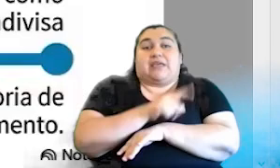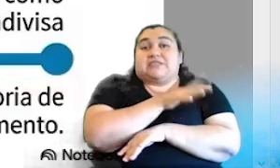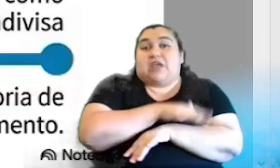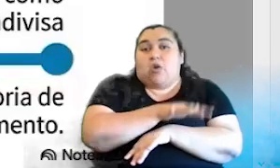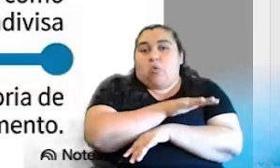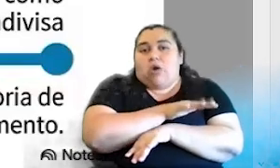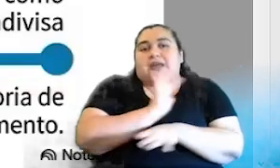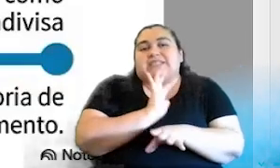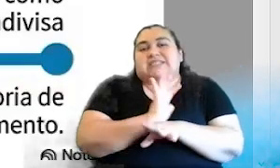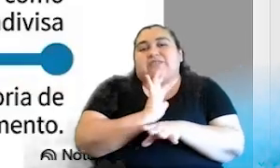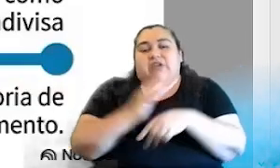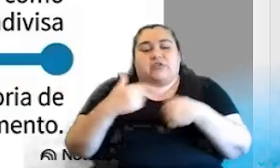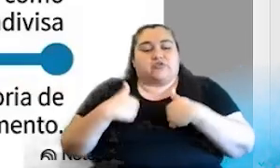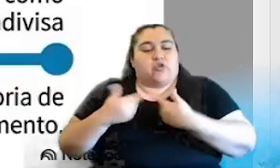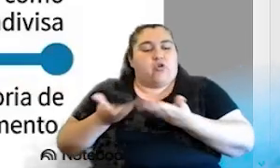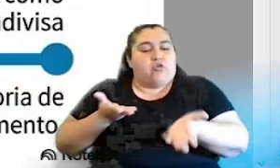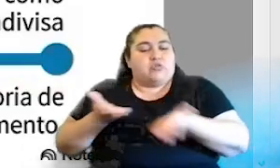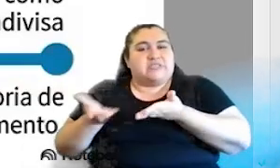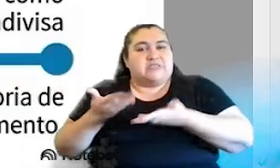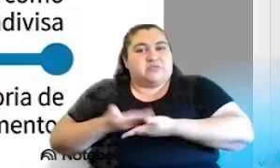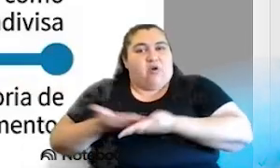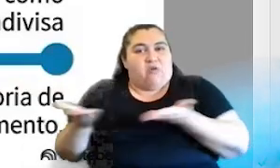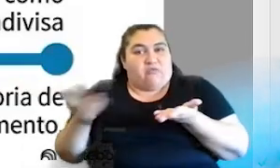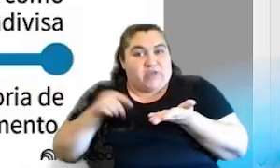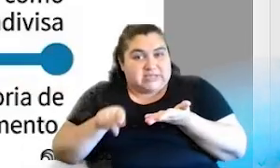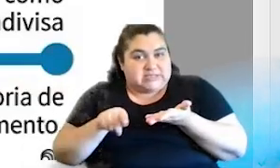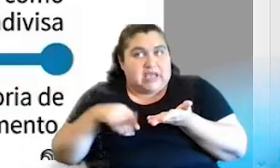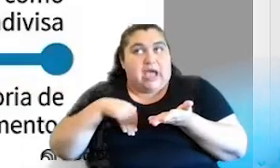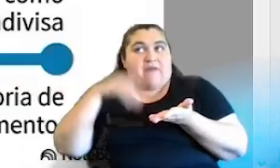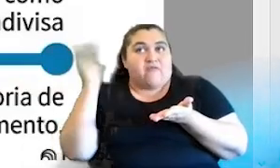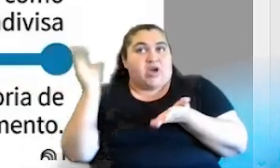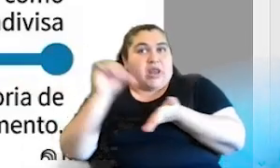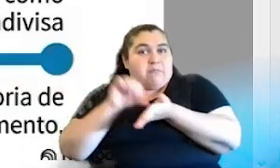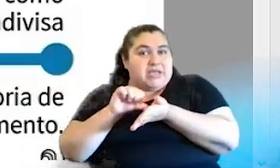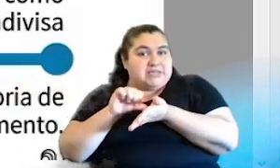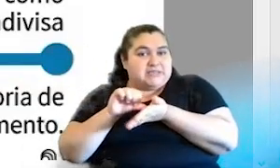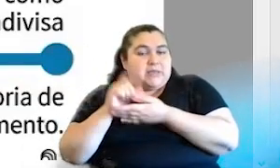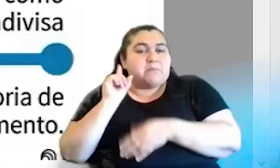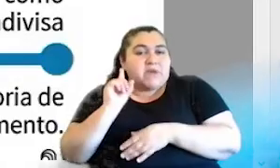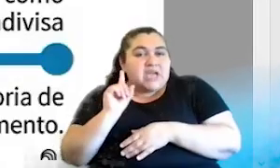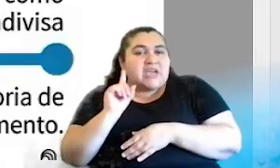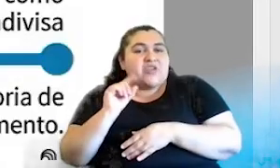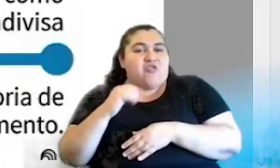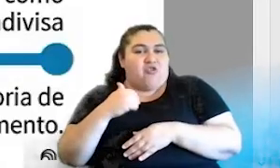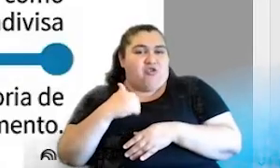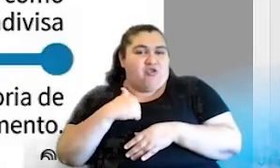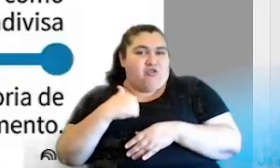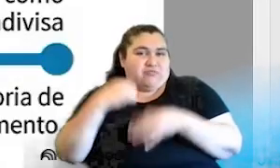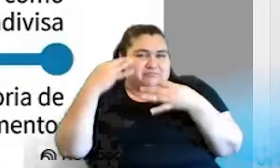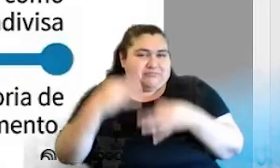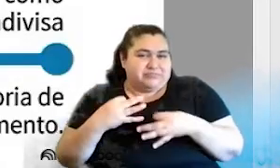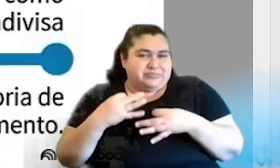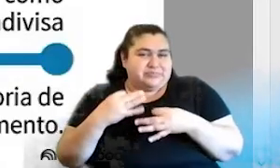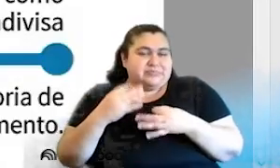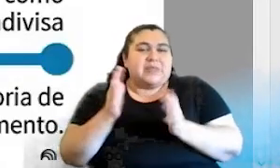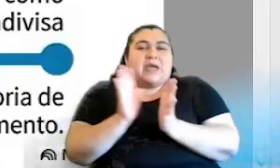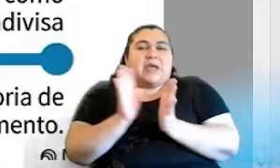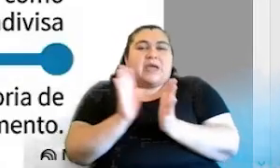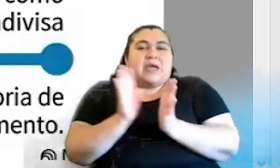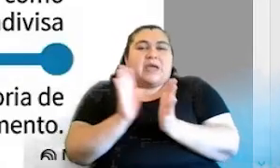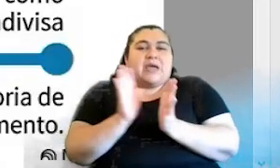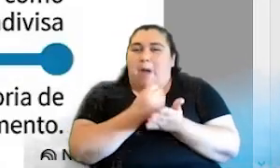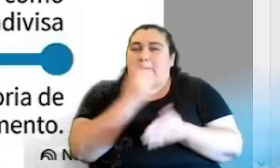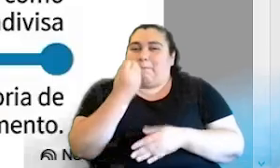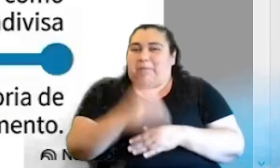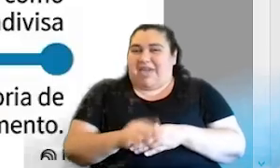ofreciendo servicios en un país extranjero, pero a tales efectos no se pierde la residencia. De la